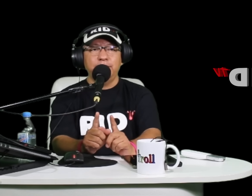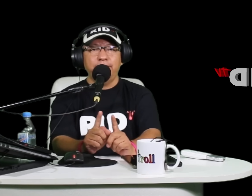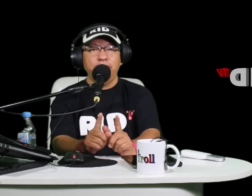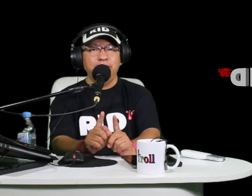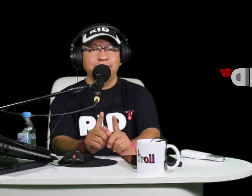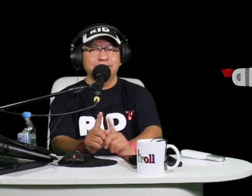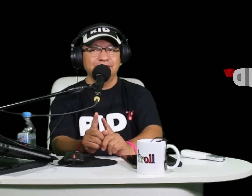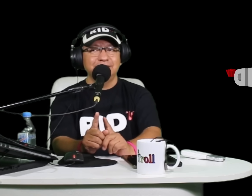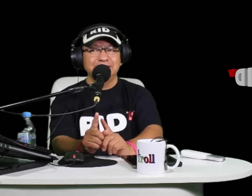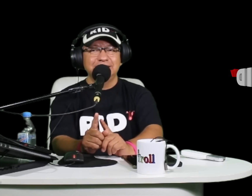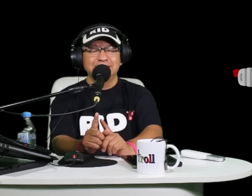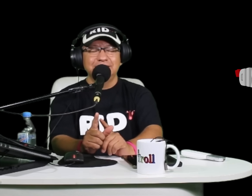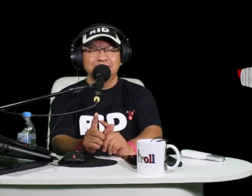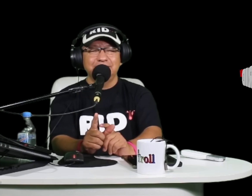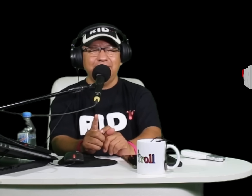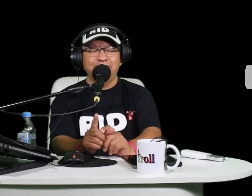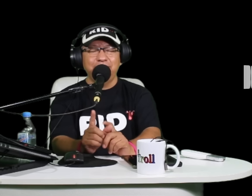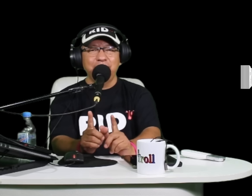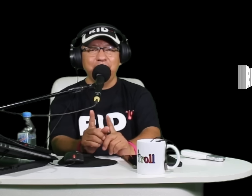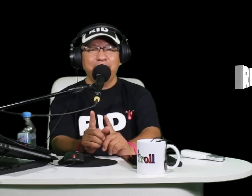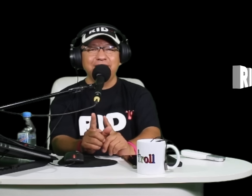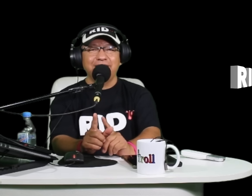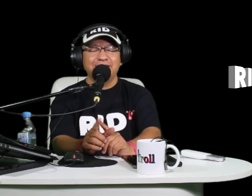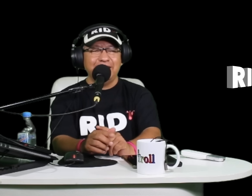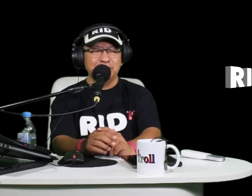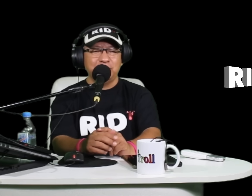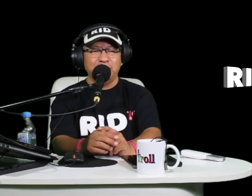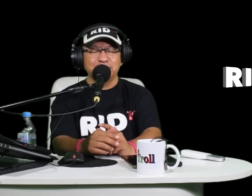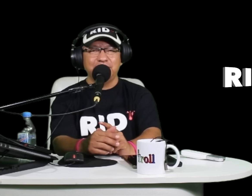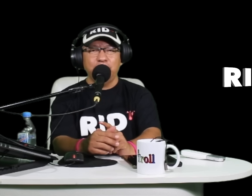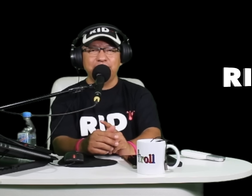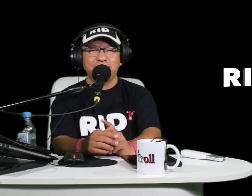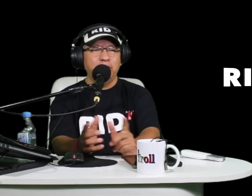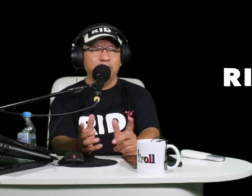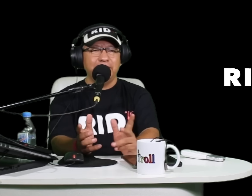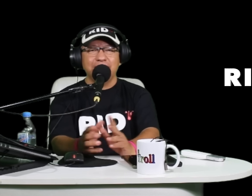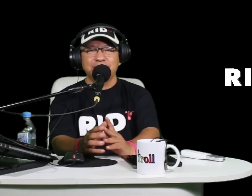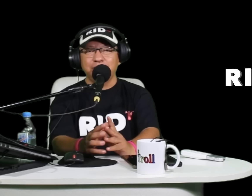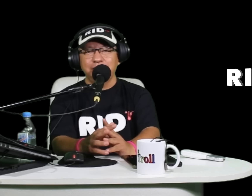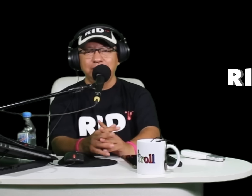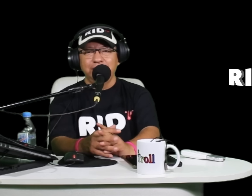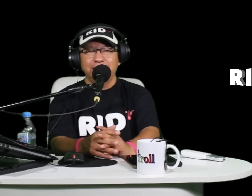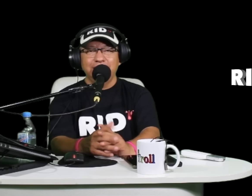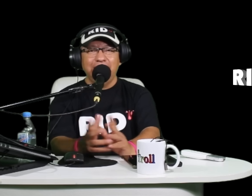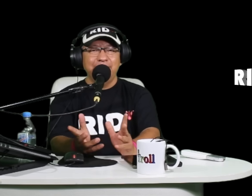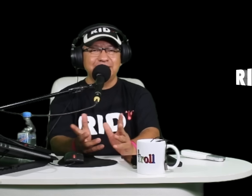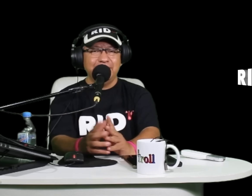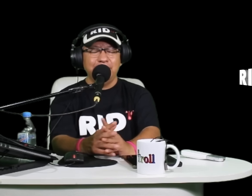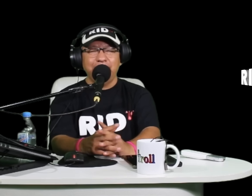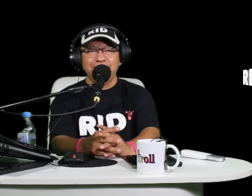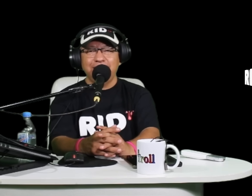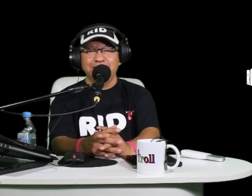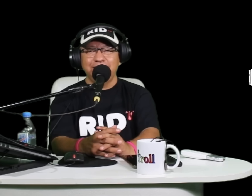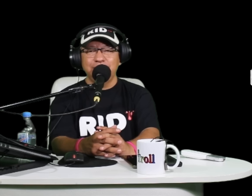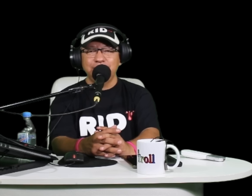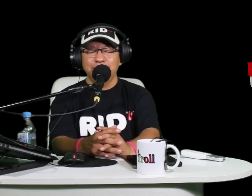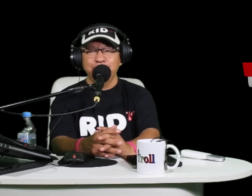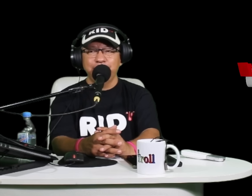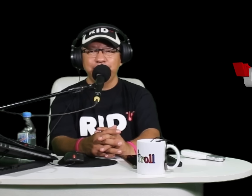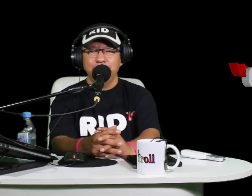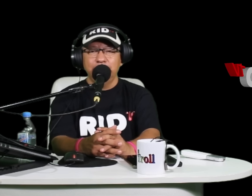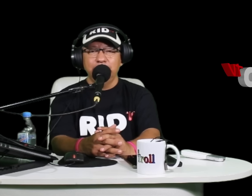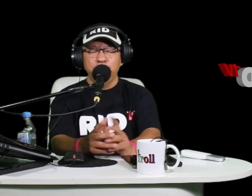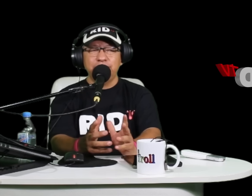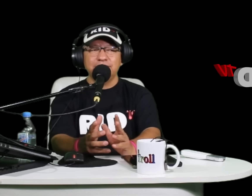inclusive fueron Ah fueron duramente criticados por los sochil lovers como el caso de la mesa de debate de